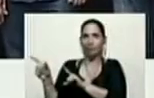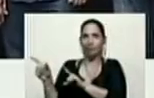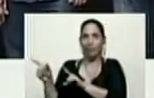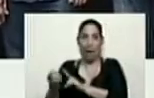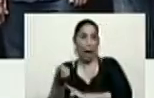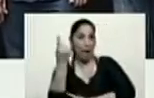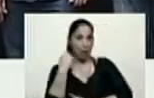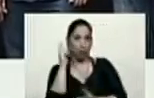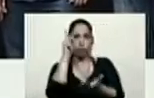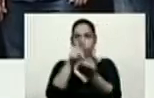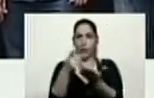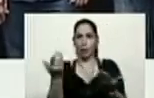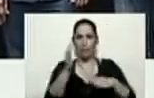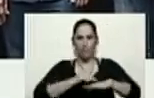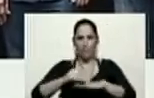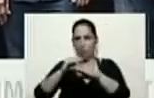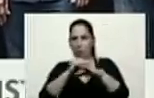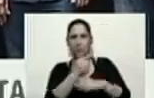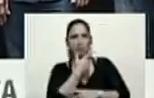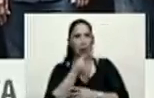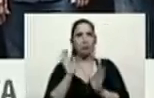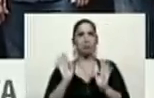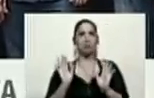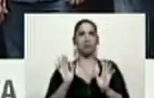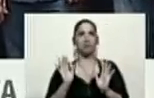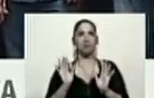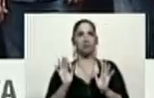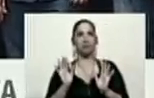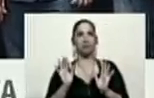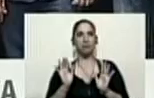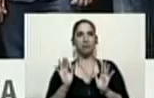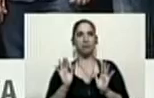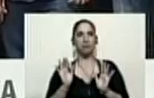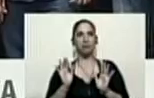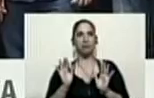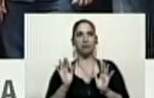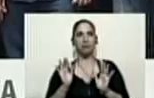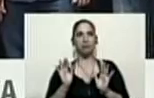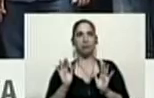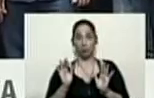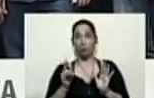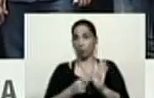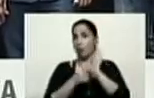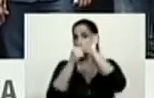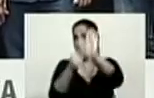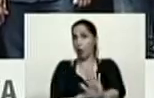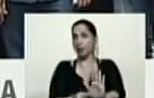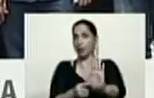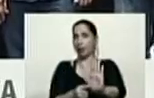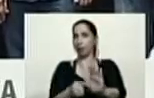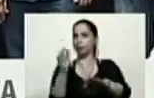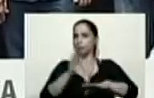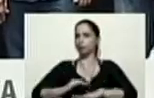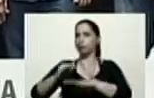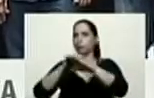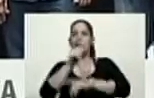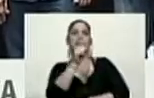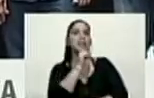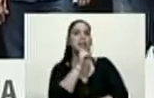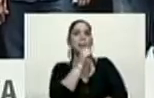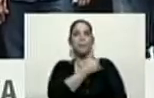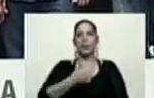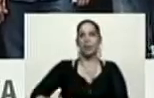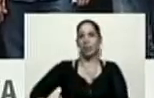Ayer se presentó un hecho sencillo. Vinieron, que demuestra por los hechos, valga el término, quién es el presidente de